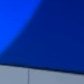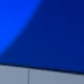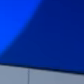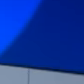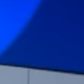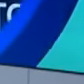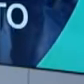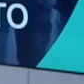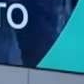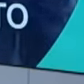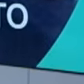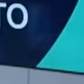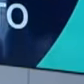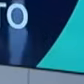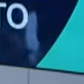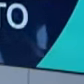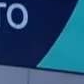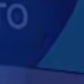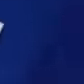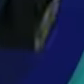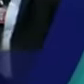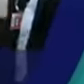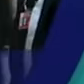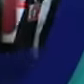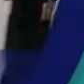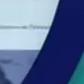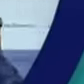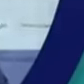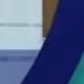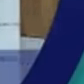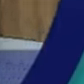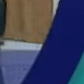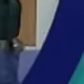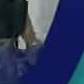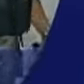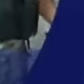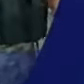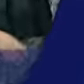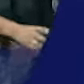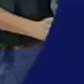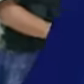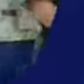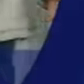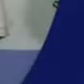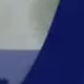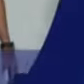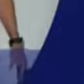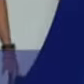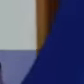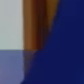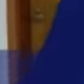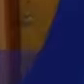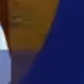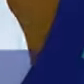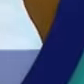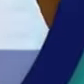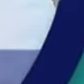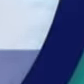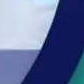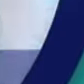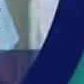lluvia. El presidente Pedro Pablo Kuczynski envió palabras de aliento a los damnificados del norte. Les pidió mantener la calma en estos difíciles momentos.